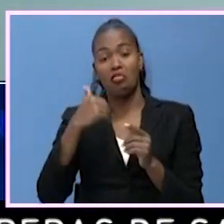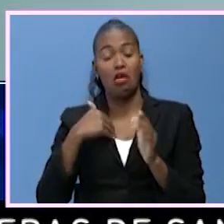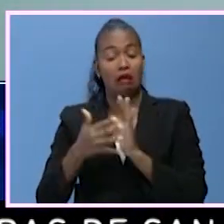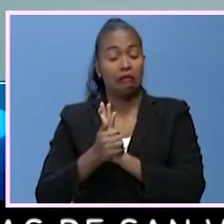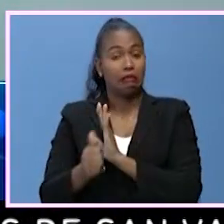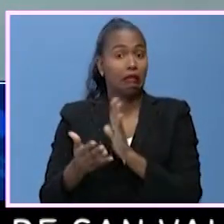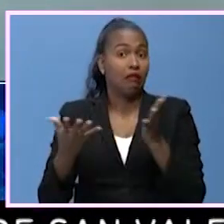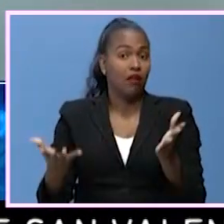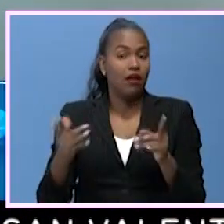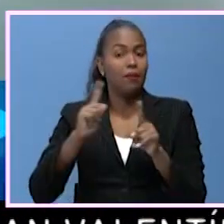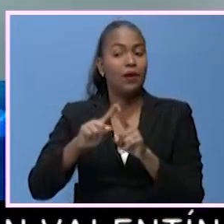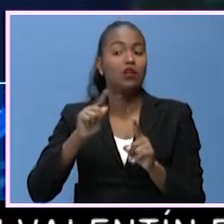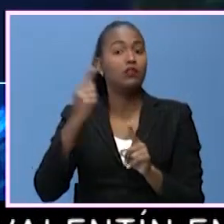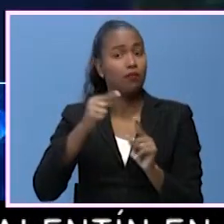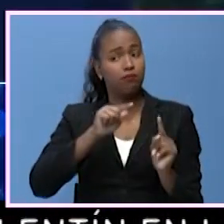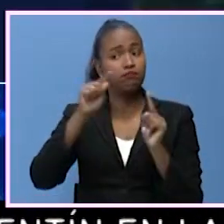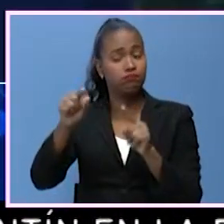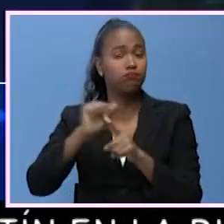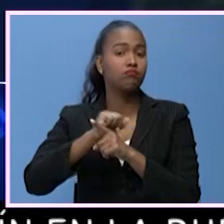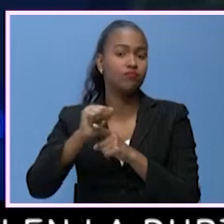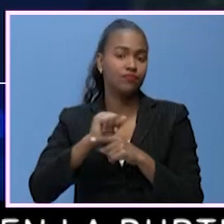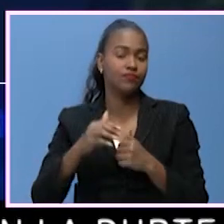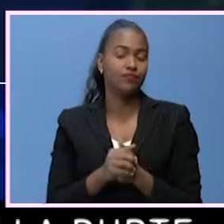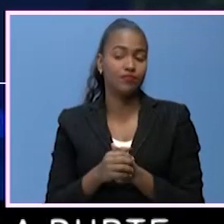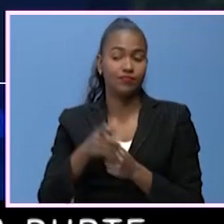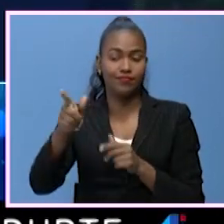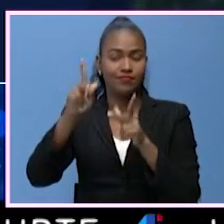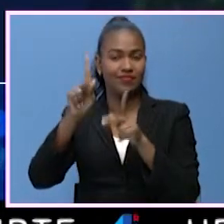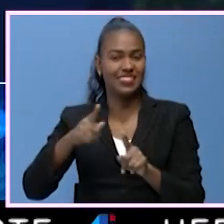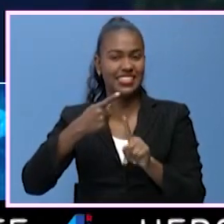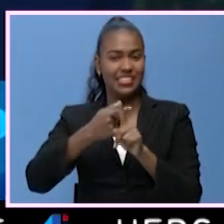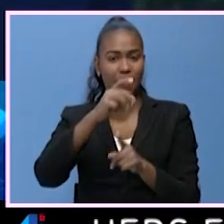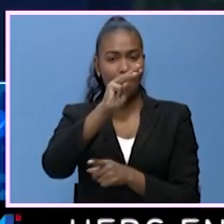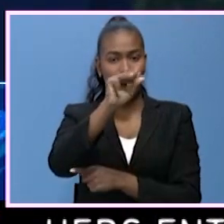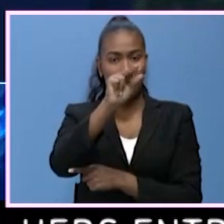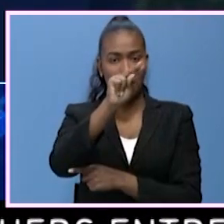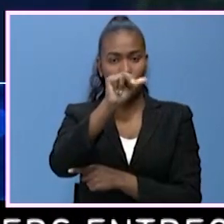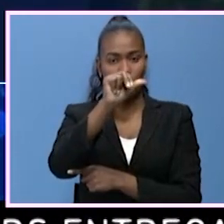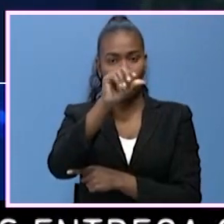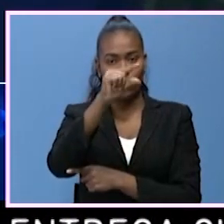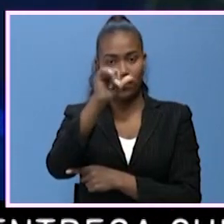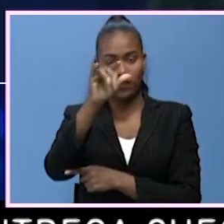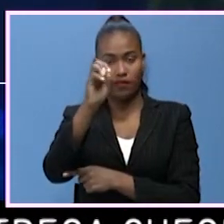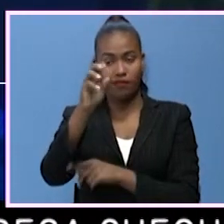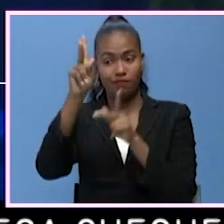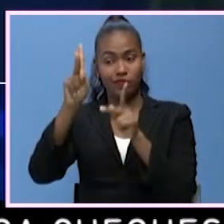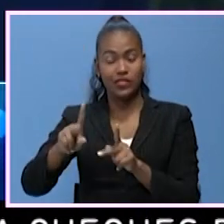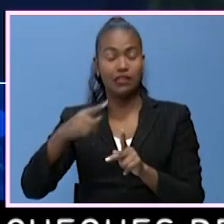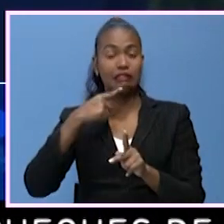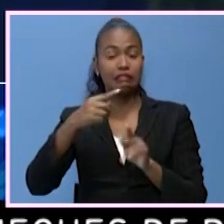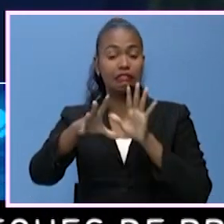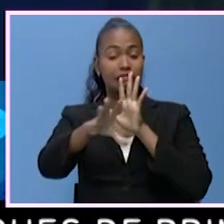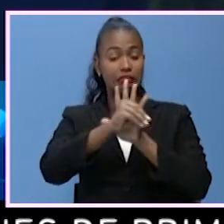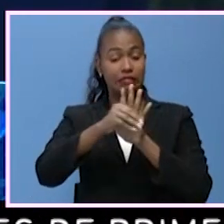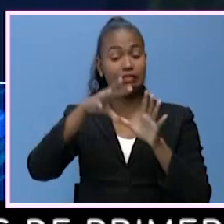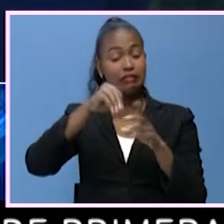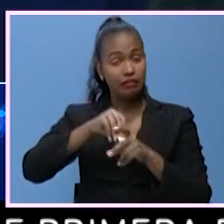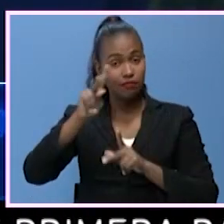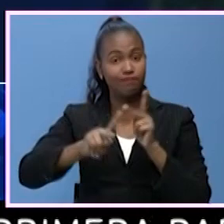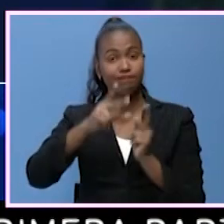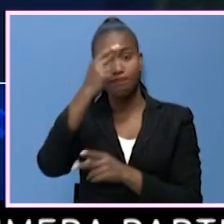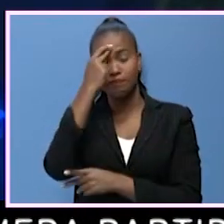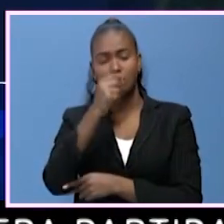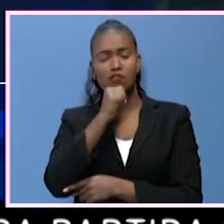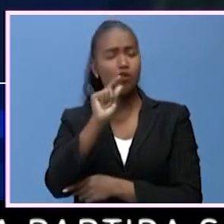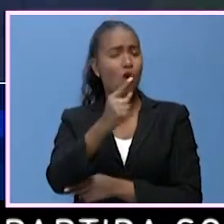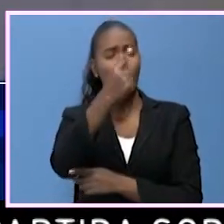habilidades, pero van siempre al play. El monstruo de mano guayabo es un referente a seguir dentro de la sociedad dominicana, no